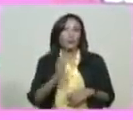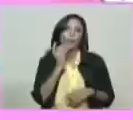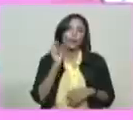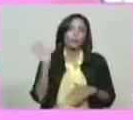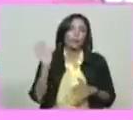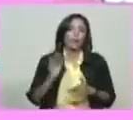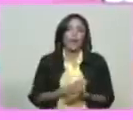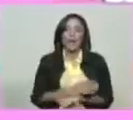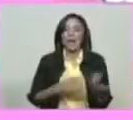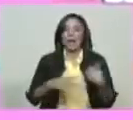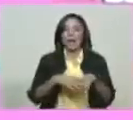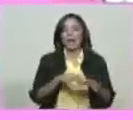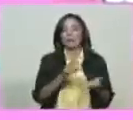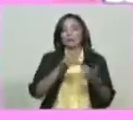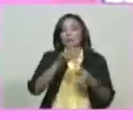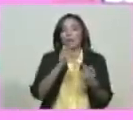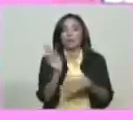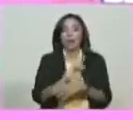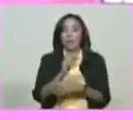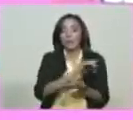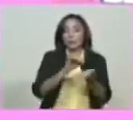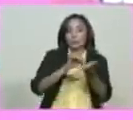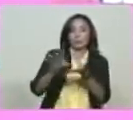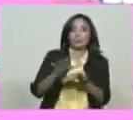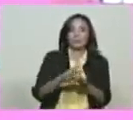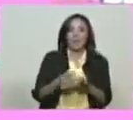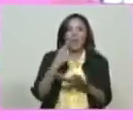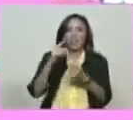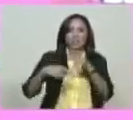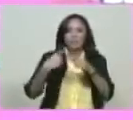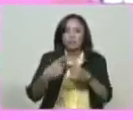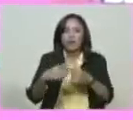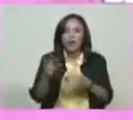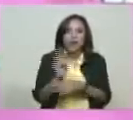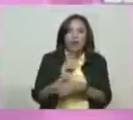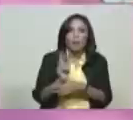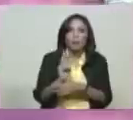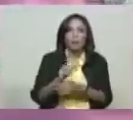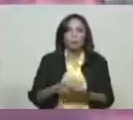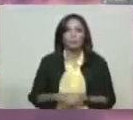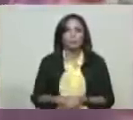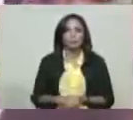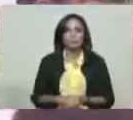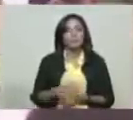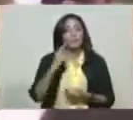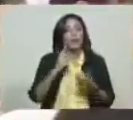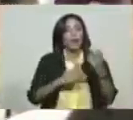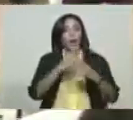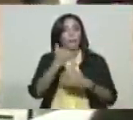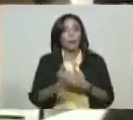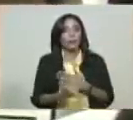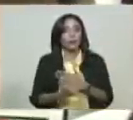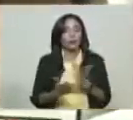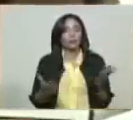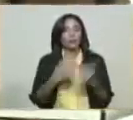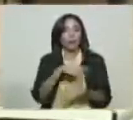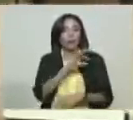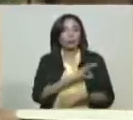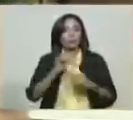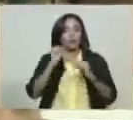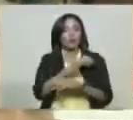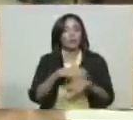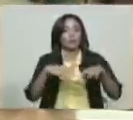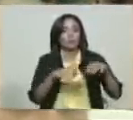bueno, la derrocaron de un día para otro. Y se puede decir que Dilma tuviera un proyecto revolucionario, socialista,